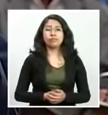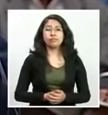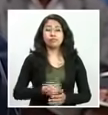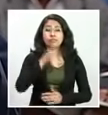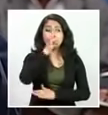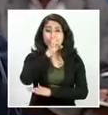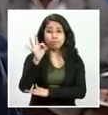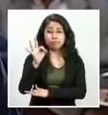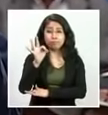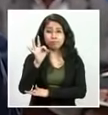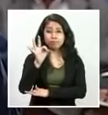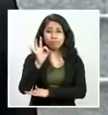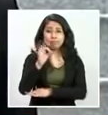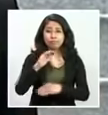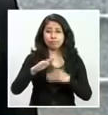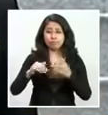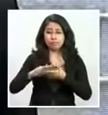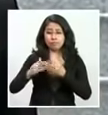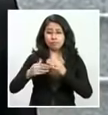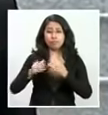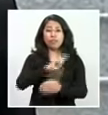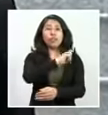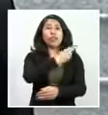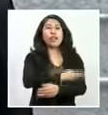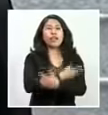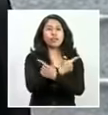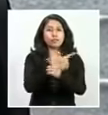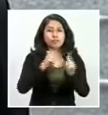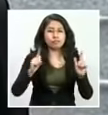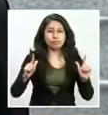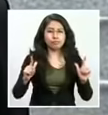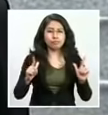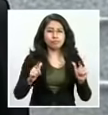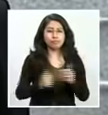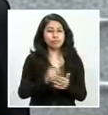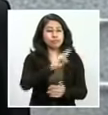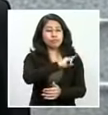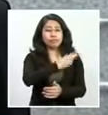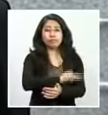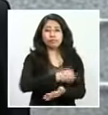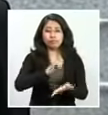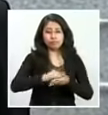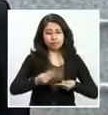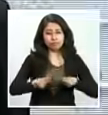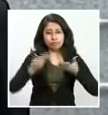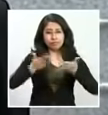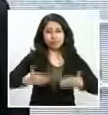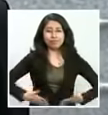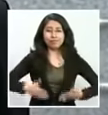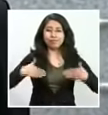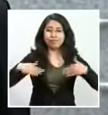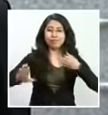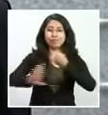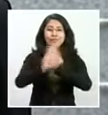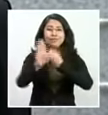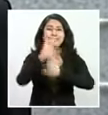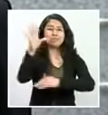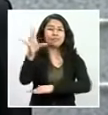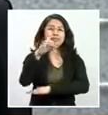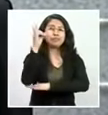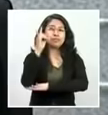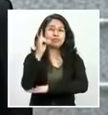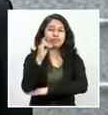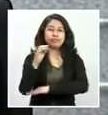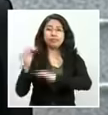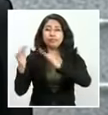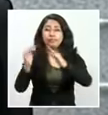jura por los próceres de la liberación, por nuestros héroes que dieron la vida por la patria, por el